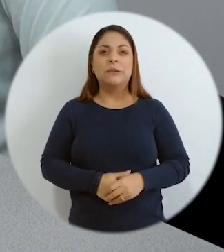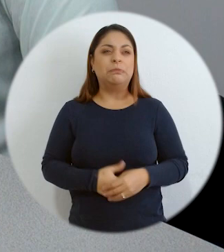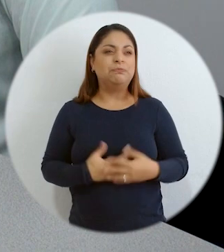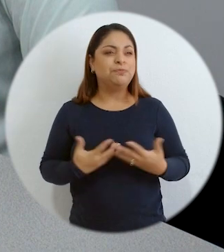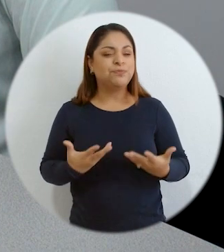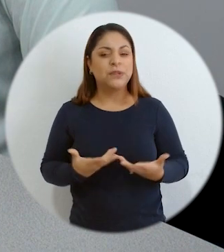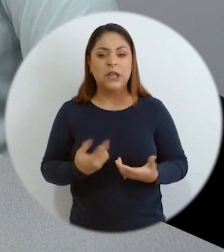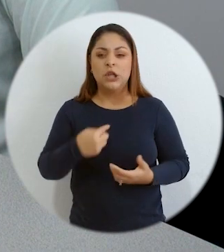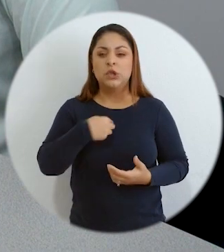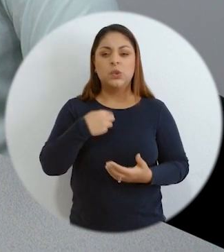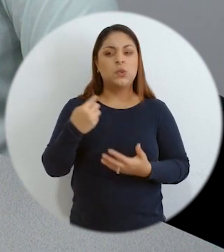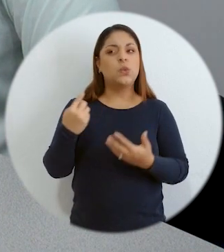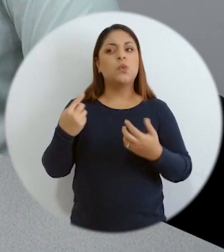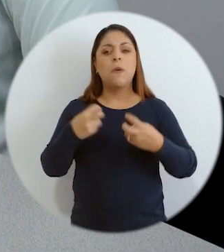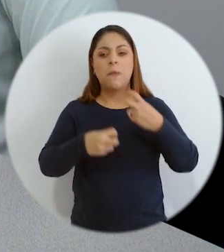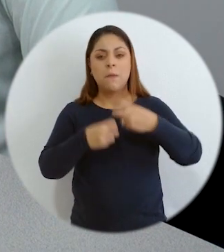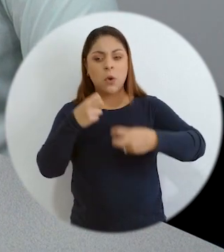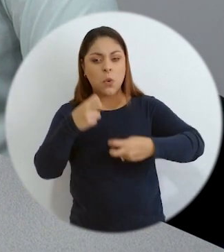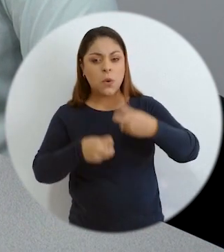atencional, con